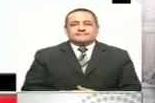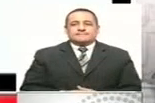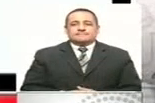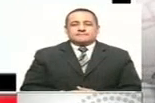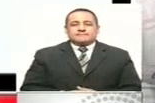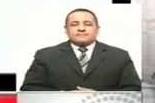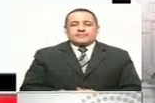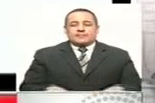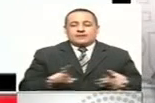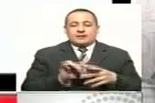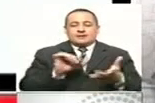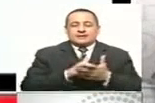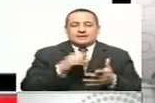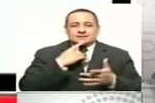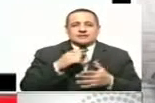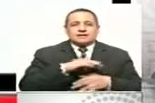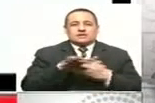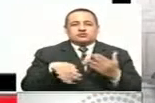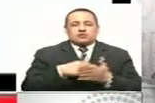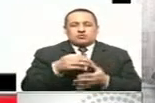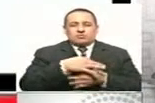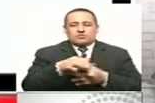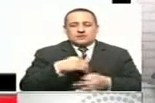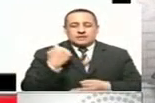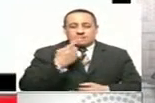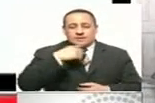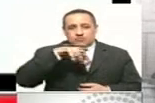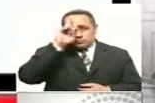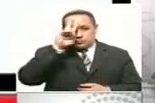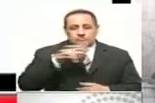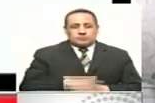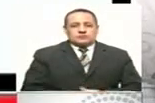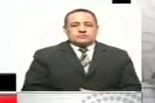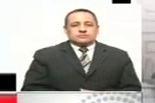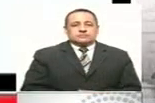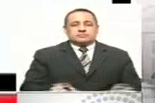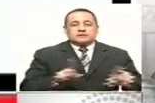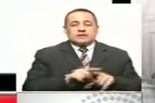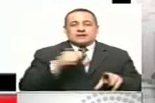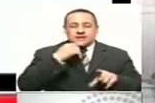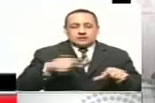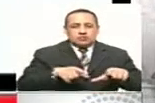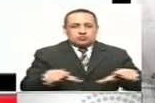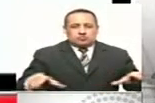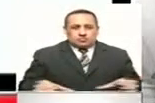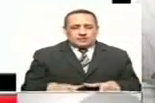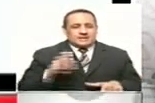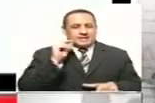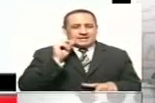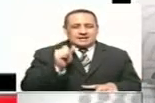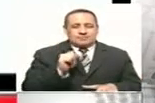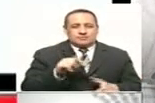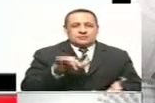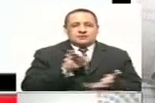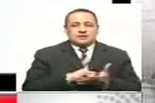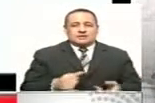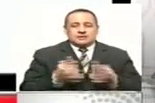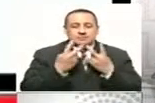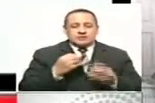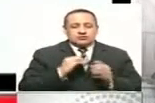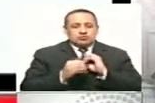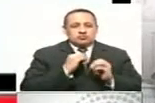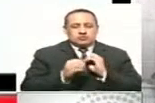Que estén ubicados en todos los departamentos del país. Esta es una plataforma rápida, digamos, que está